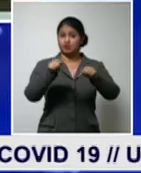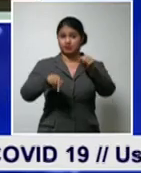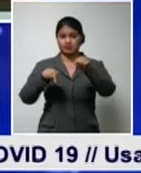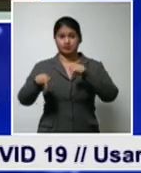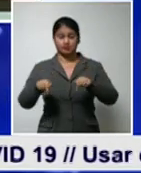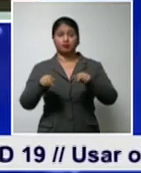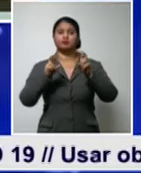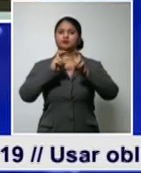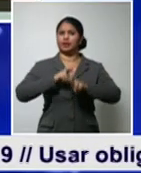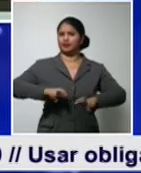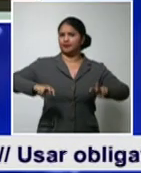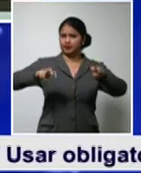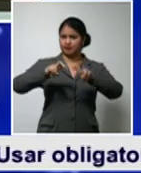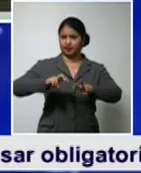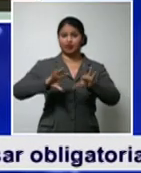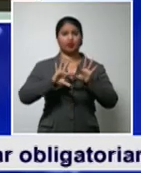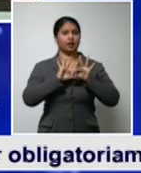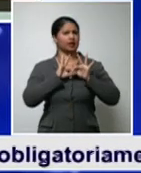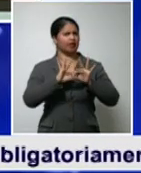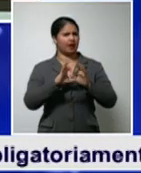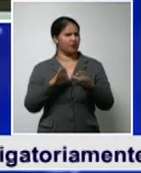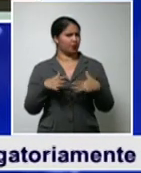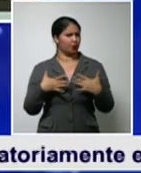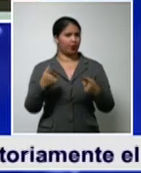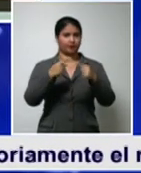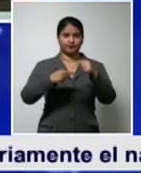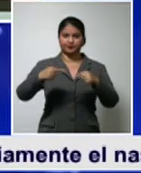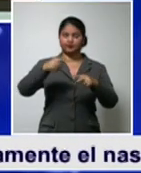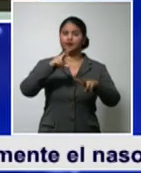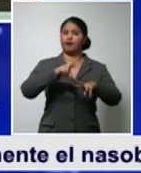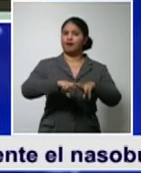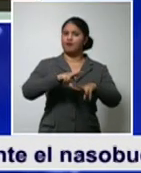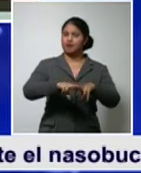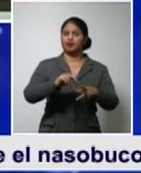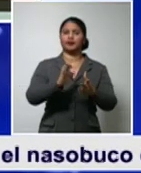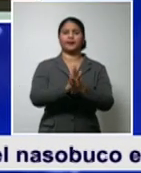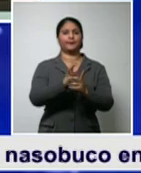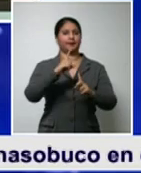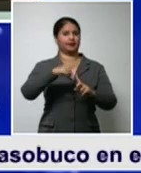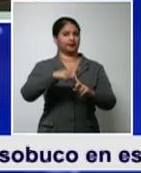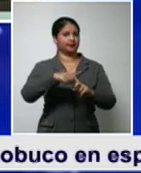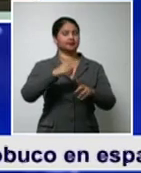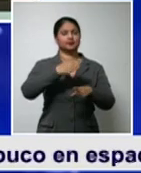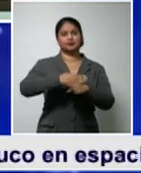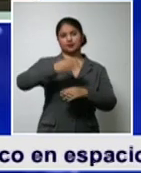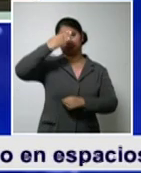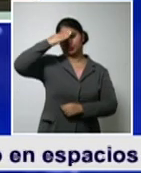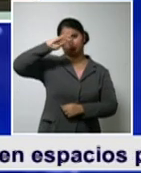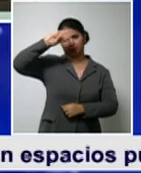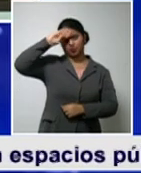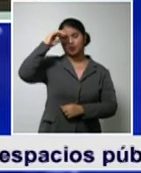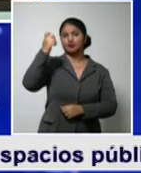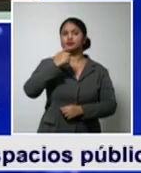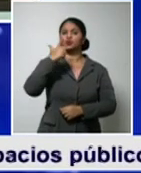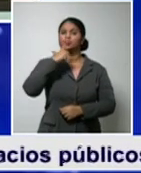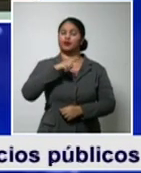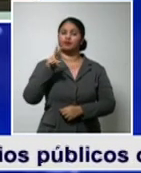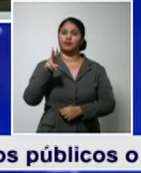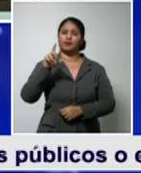de la provincia de La Habana, le sigue Matanzas, Santiago de Cuba, Ciego de Ávila, Villa Clara, Holguín.